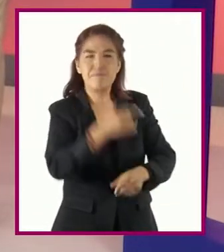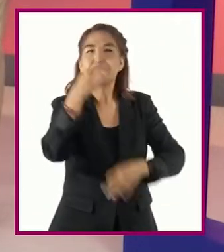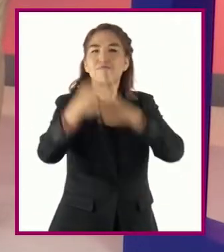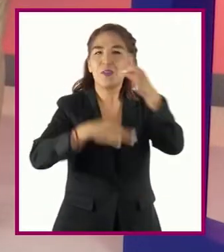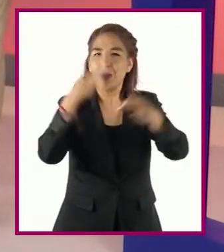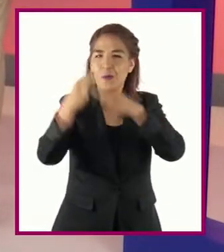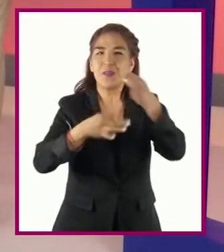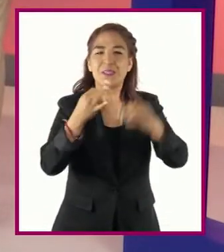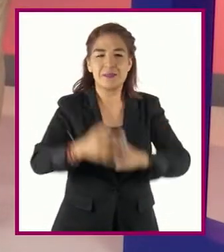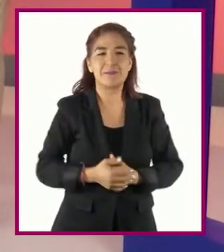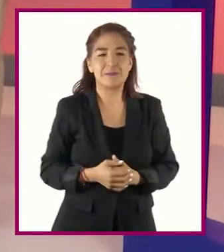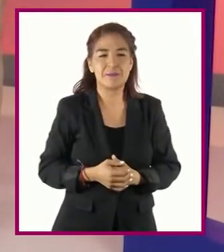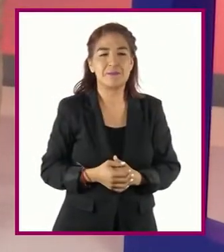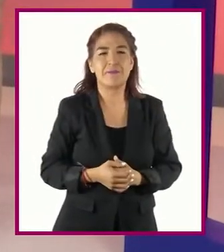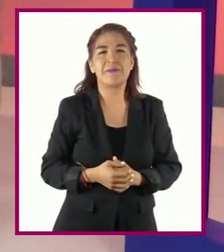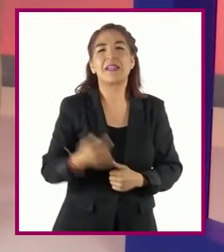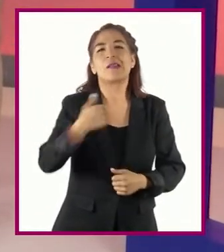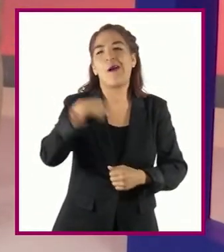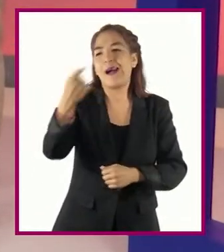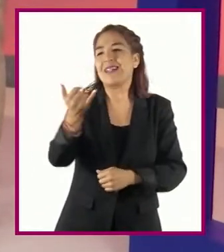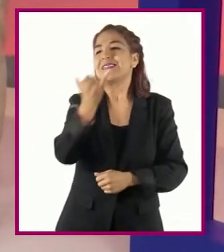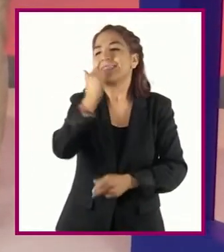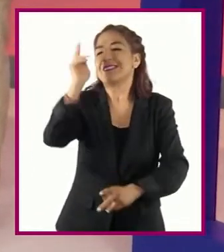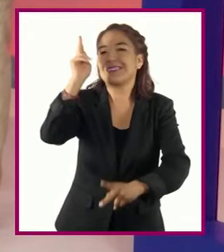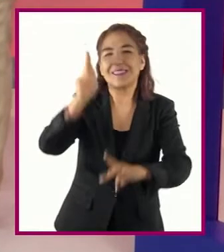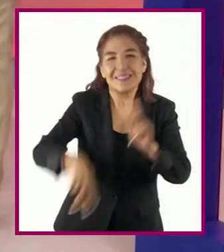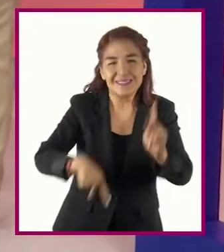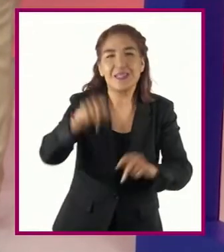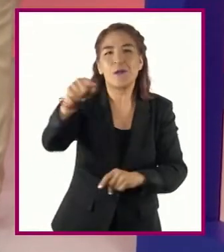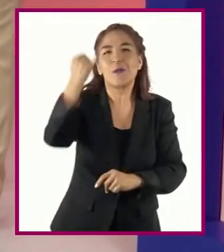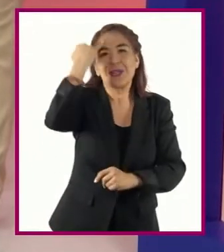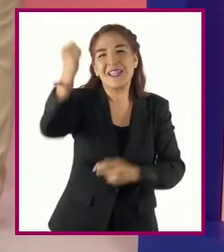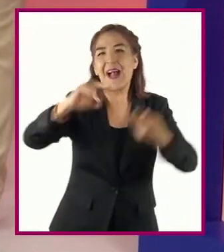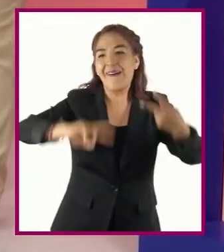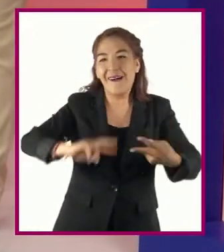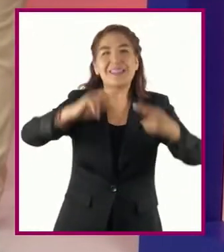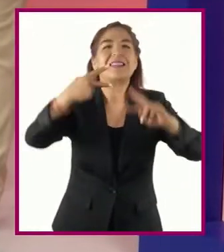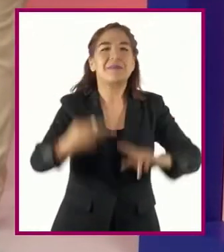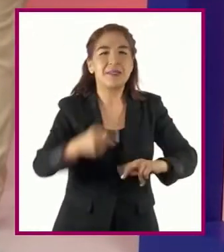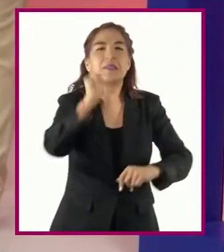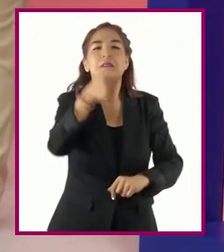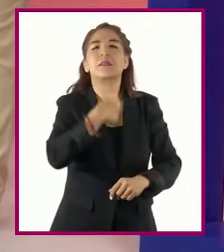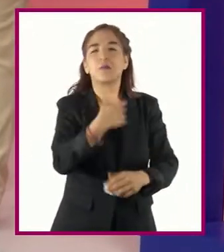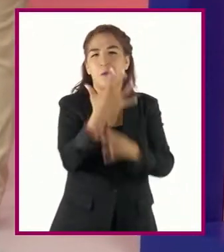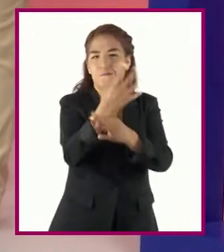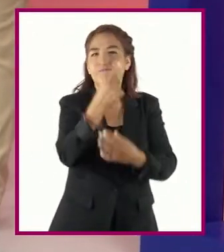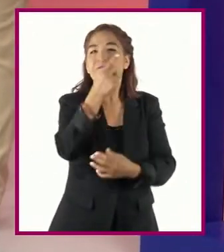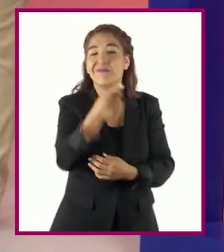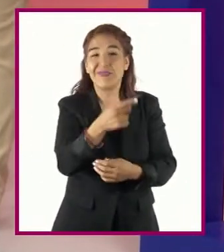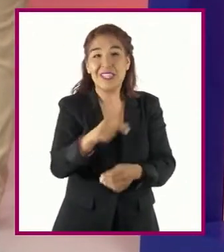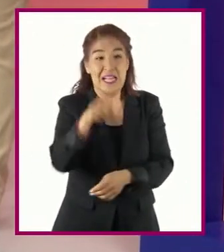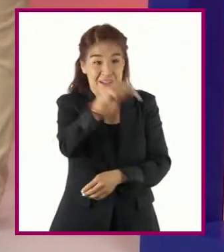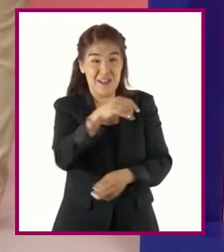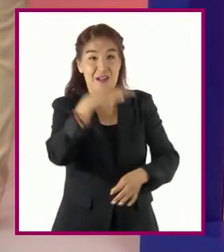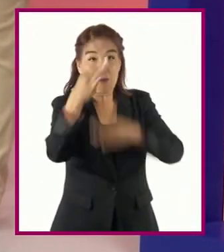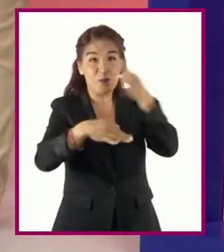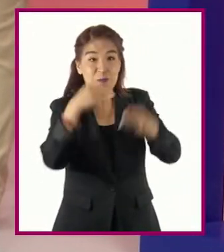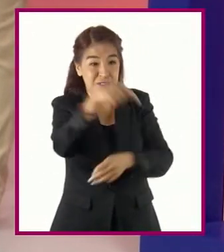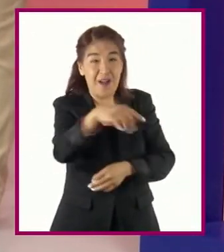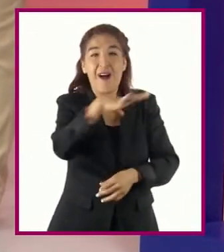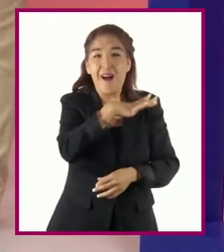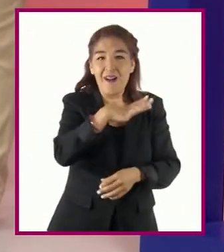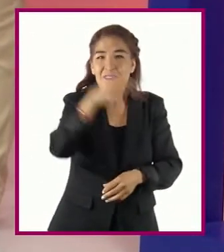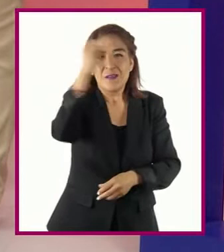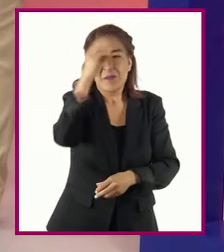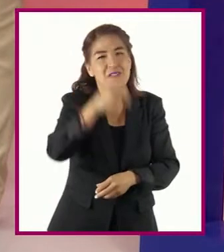noticias, Yo la interrumpí expresando una idea contraria porque señalé que no siempre las localizamos.